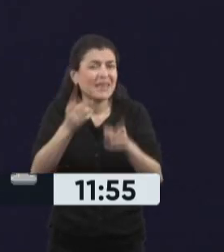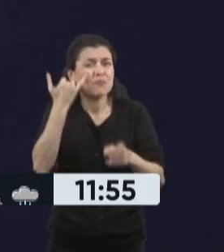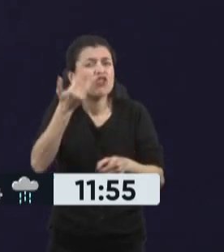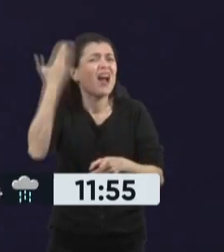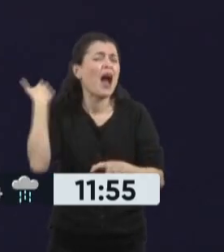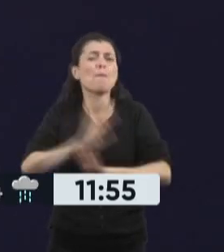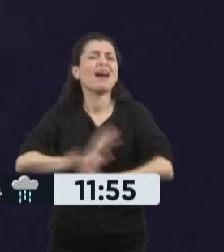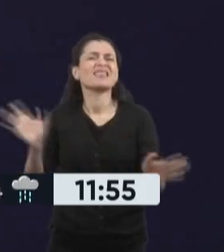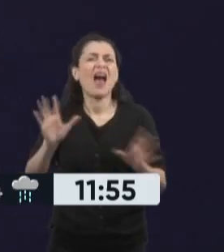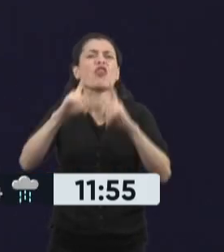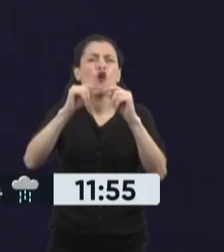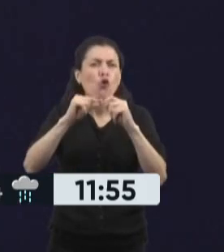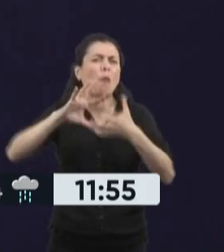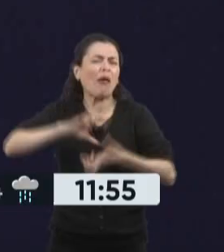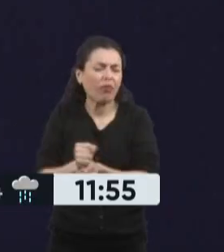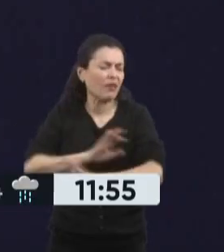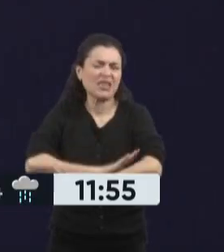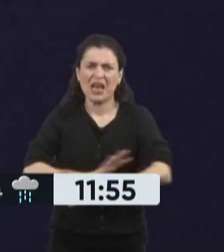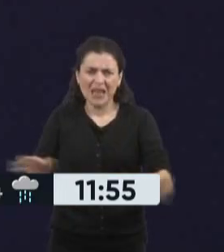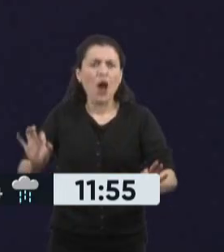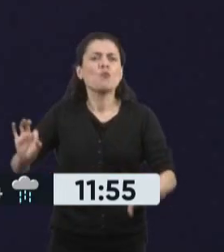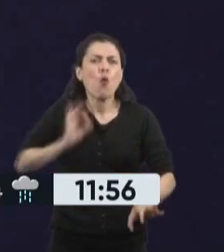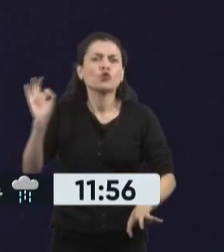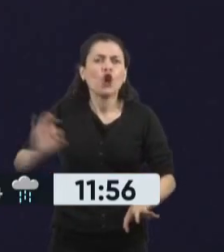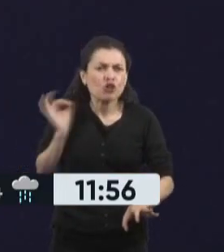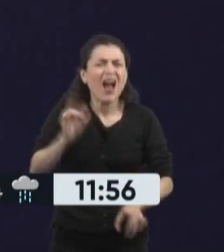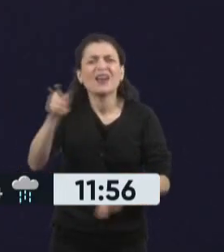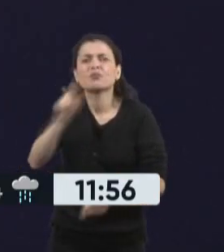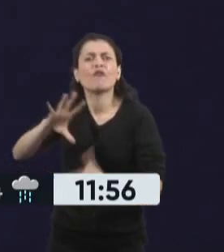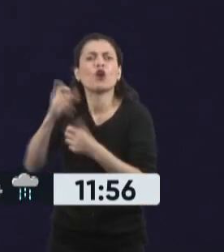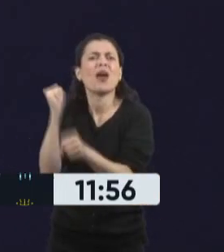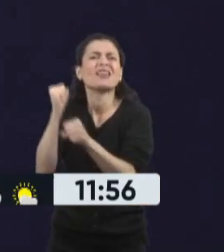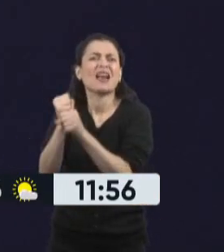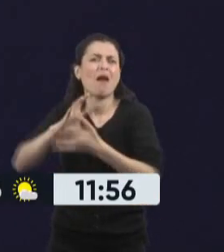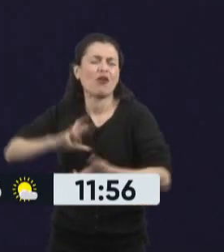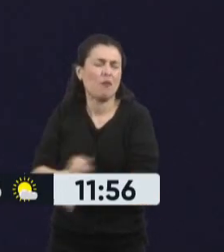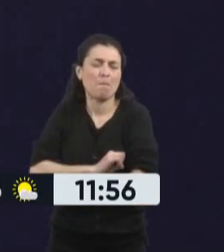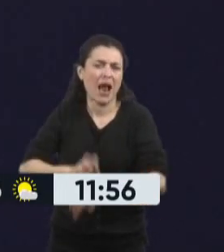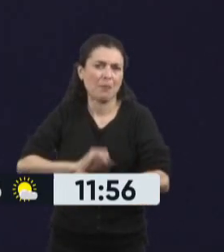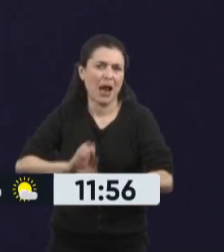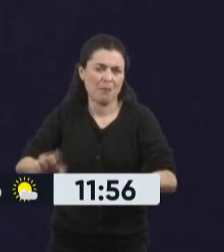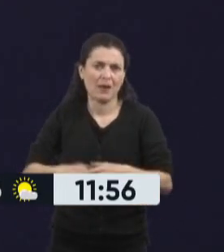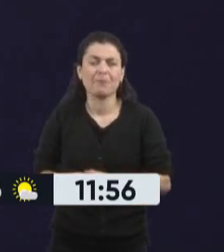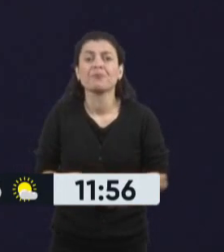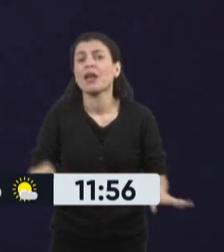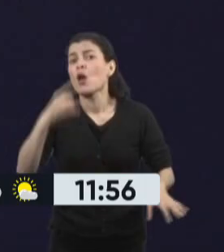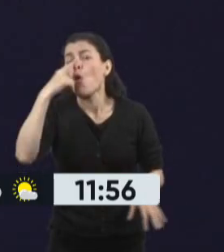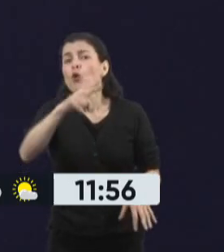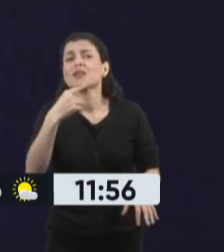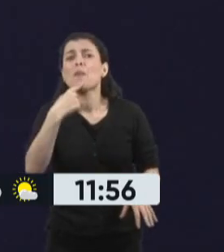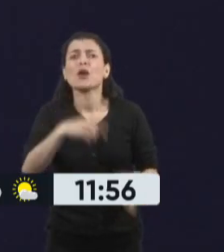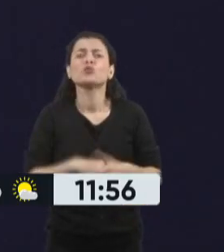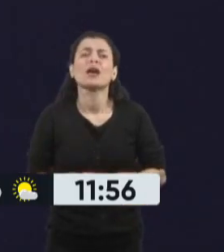que claramente muestran que en Argentina durante mucho tiempo se han hecho las cosas muy, pero muy mal. Última pregunta.